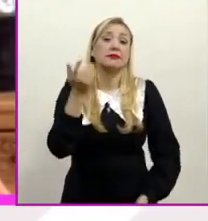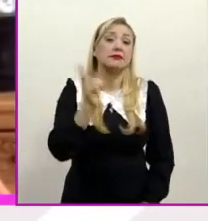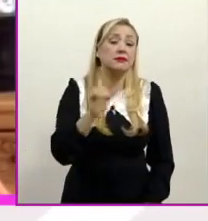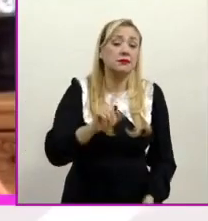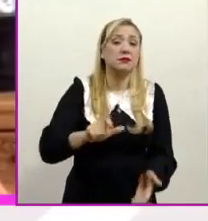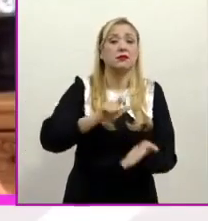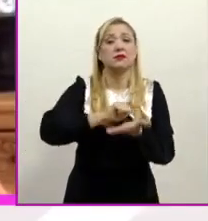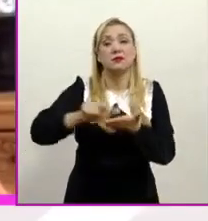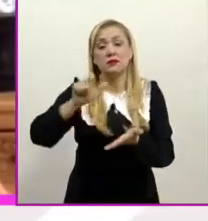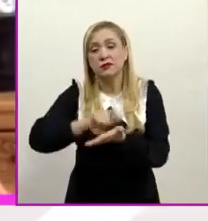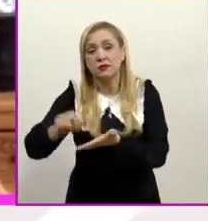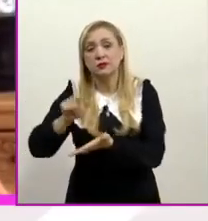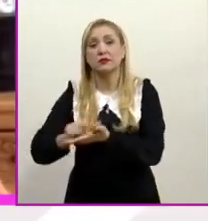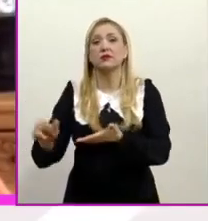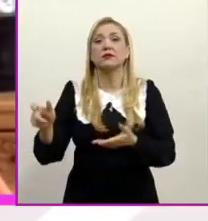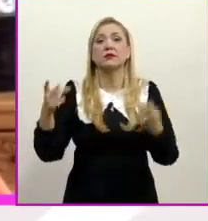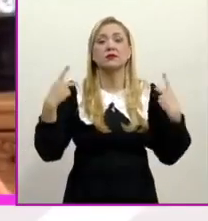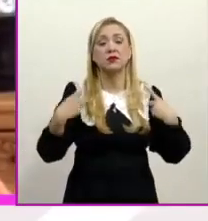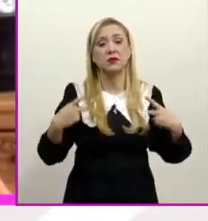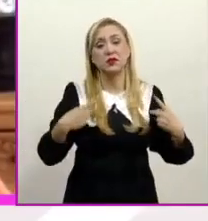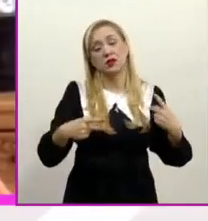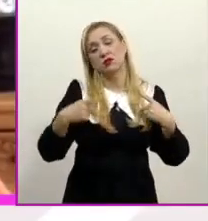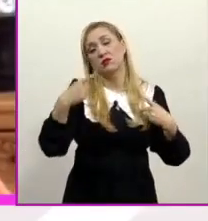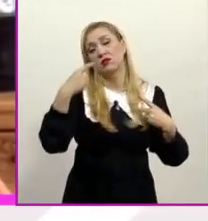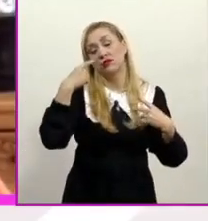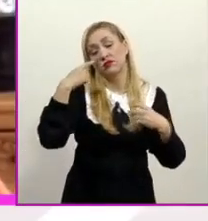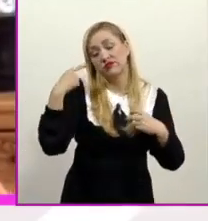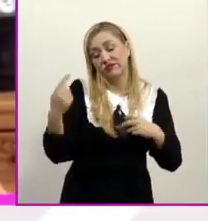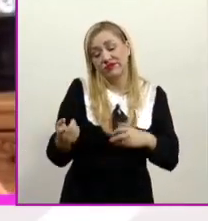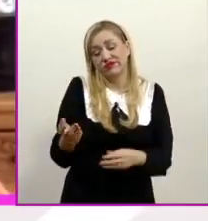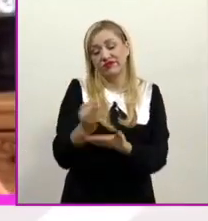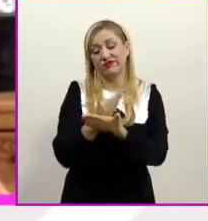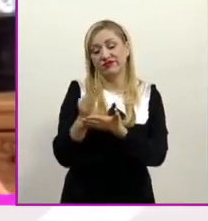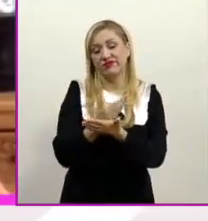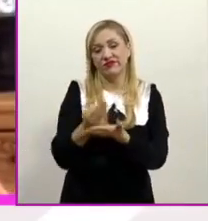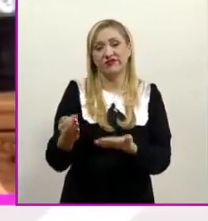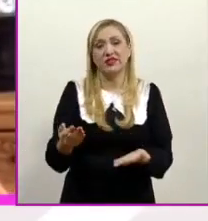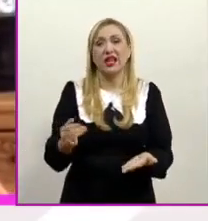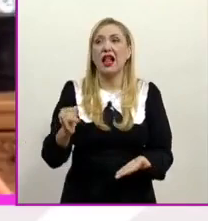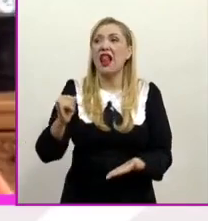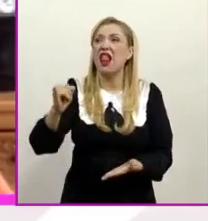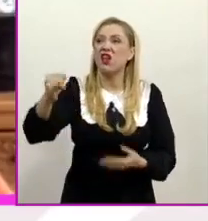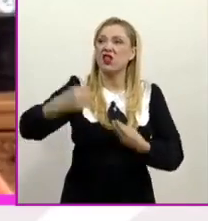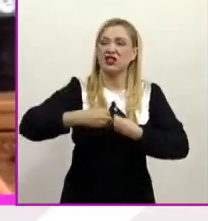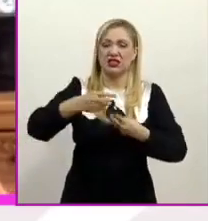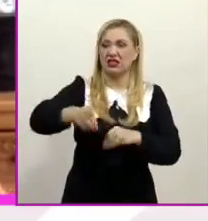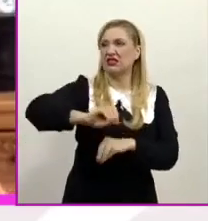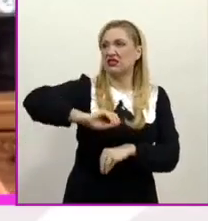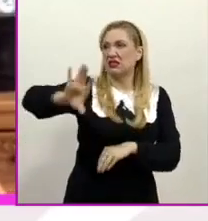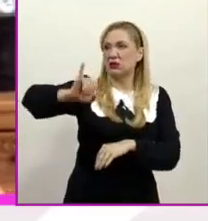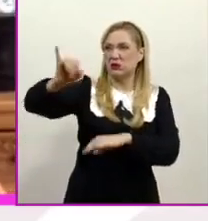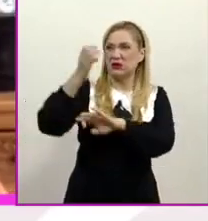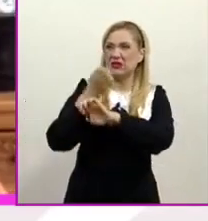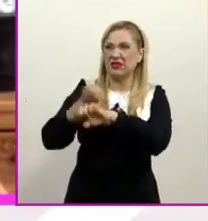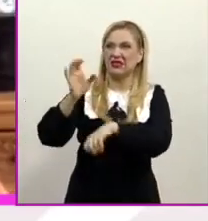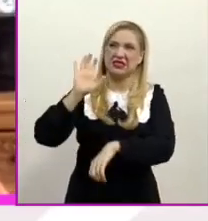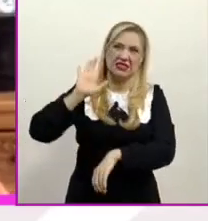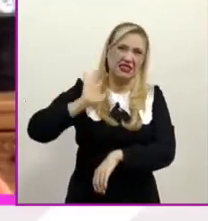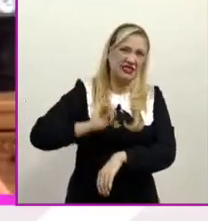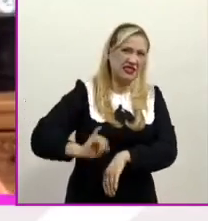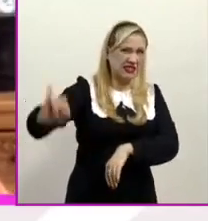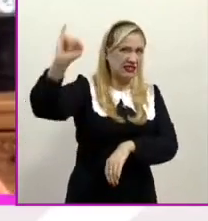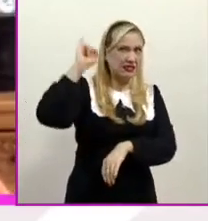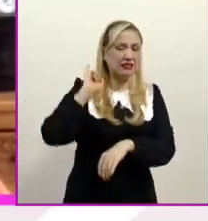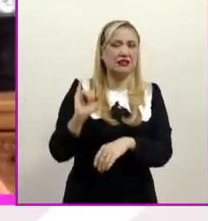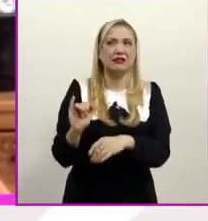que naturalizan que las personas prietas vivan lejos, precarizadas, marginadas, criminalizadas. Grupos